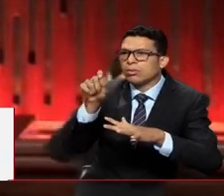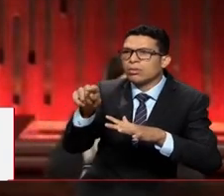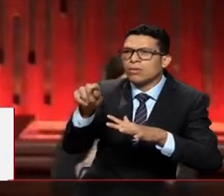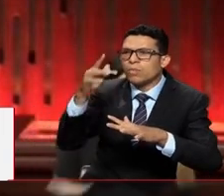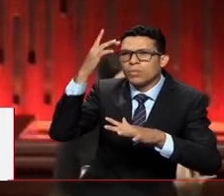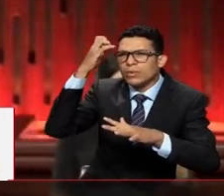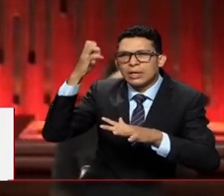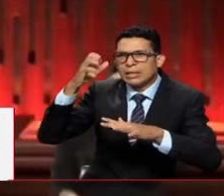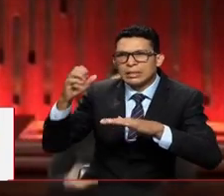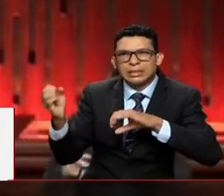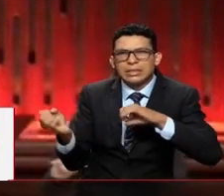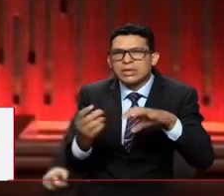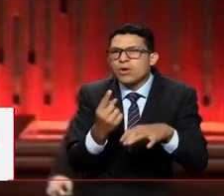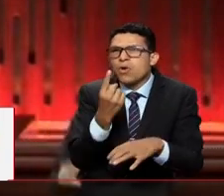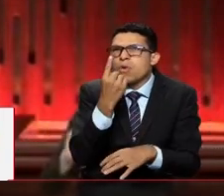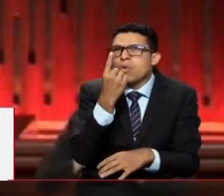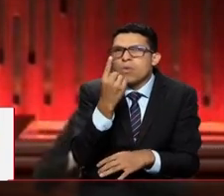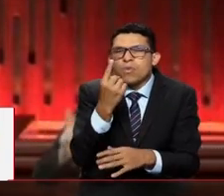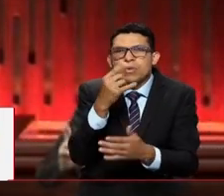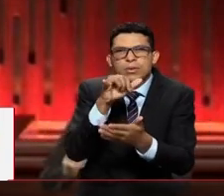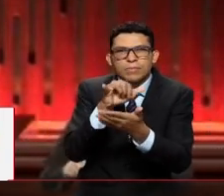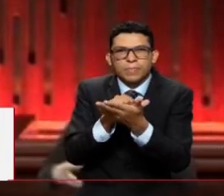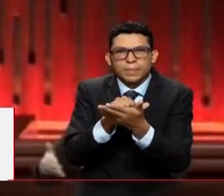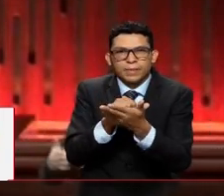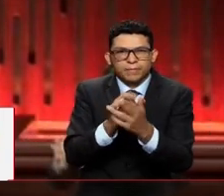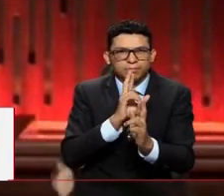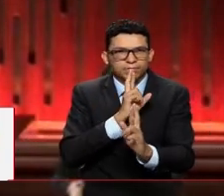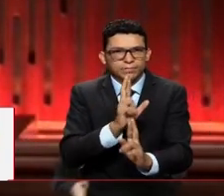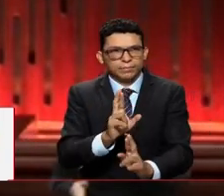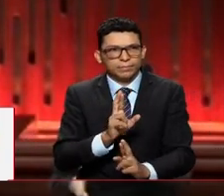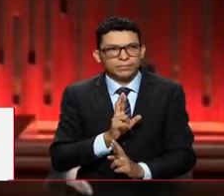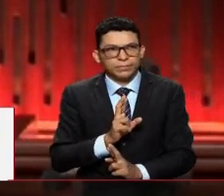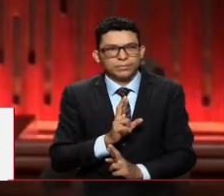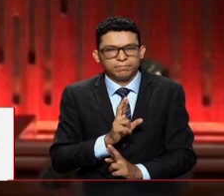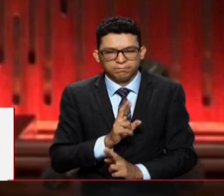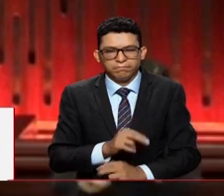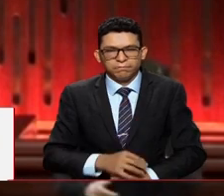regalas todo pero dejas al menos estas y me respondió